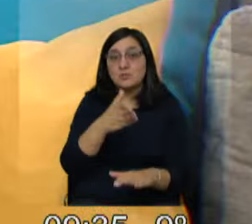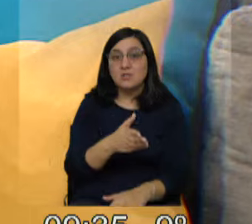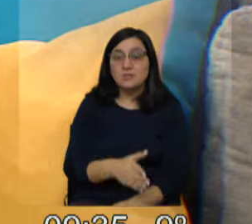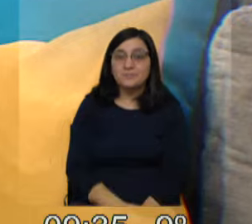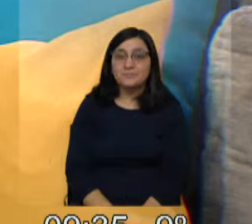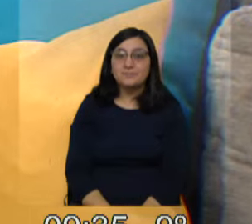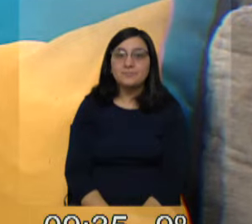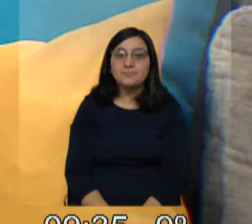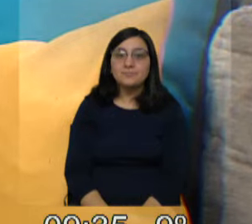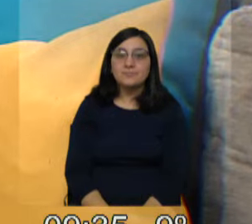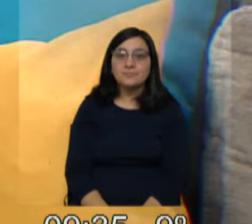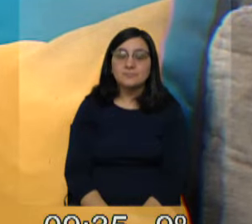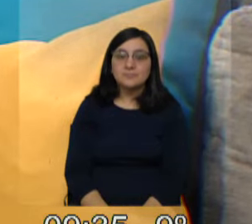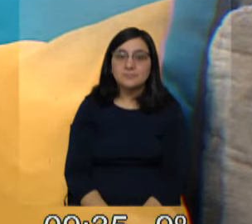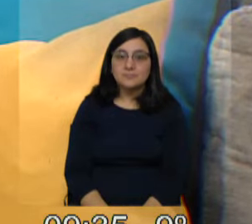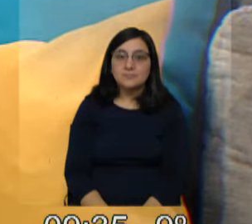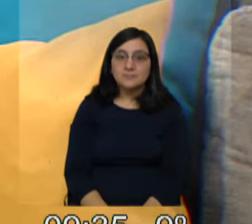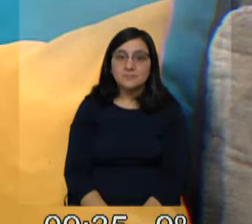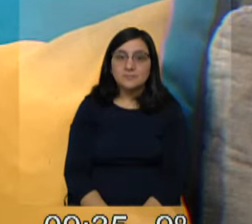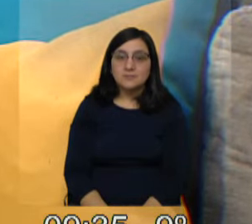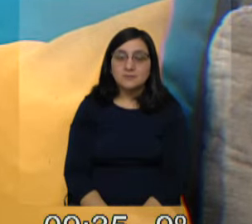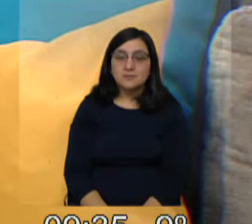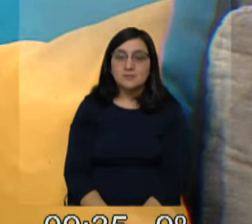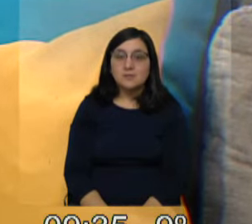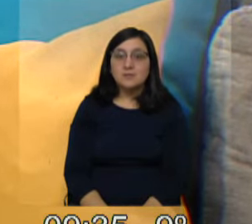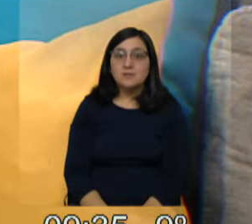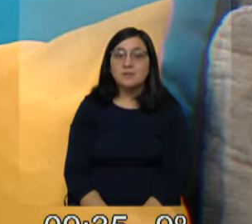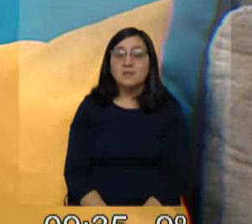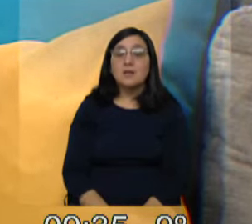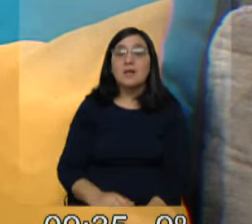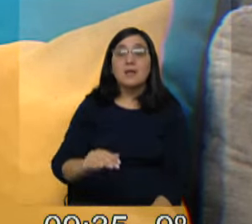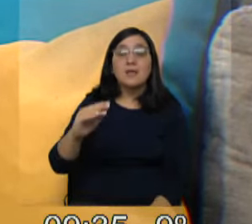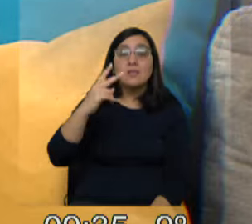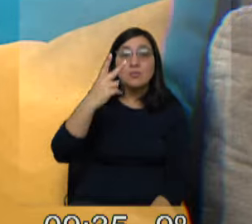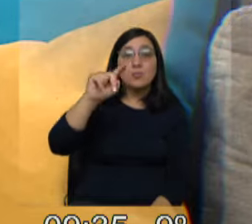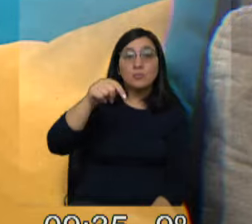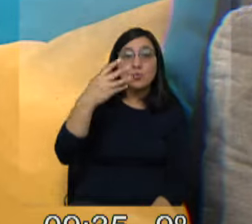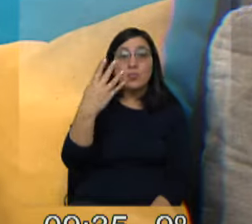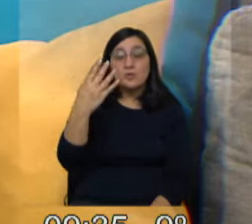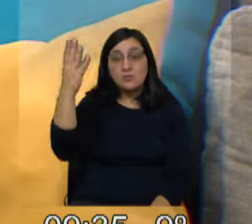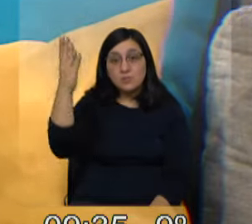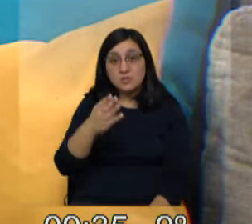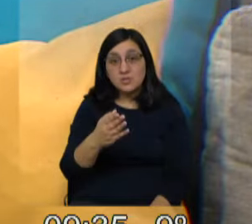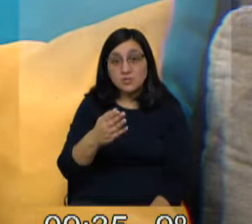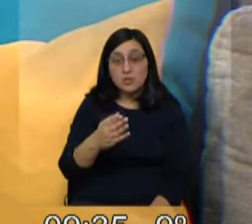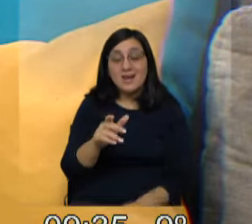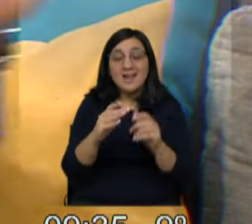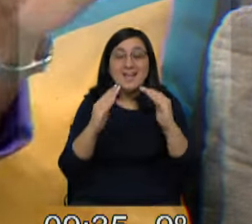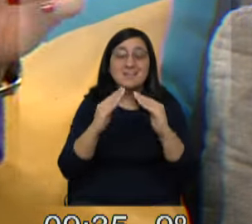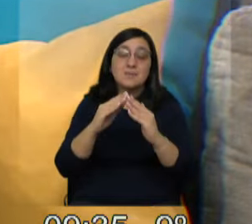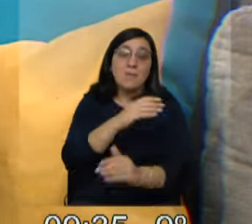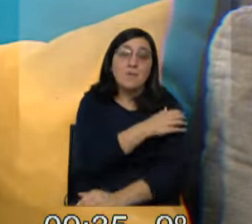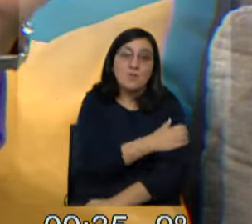0.8% y en la caída del 2.4% de los hogares más pobres. Si comparamos con el 2019,